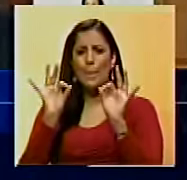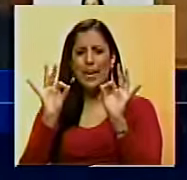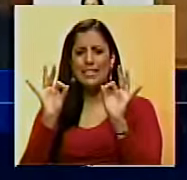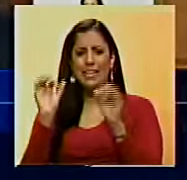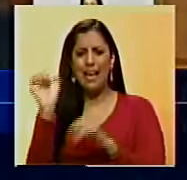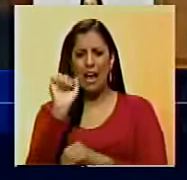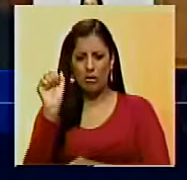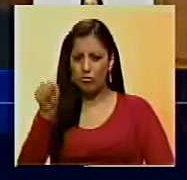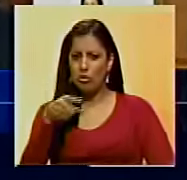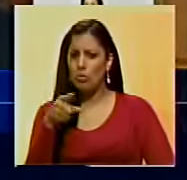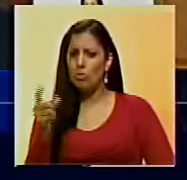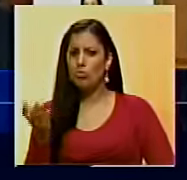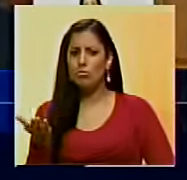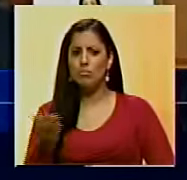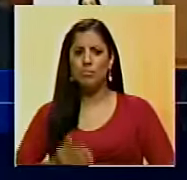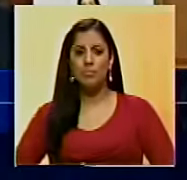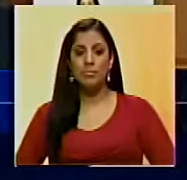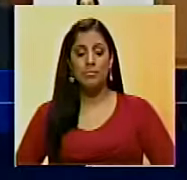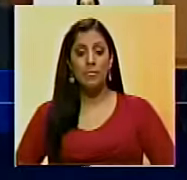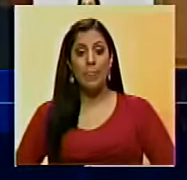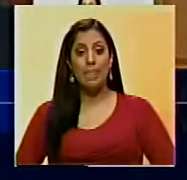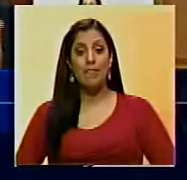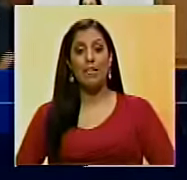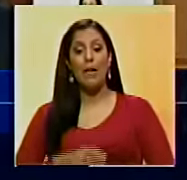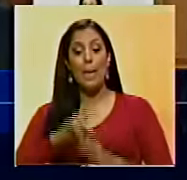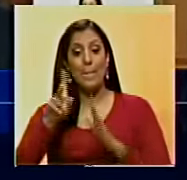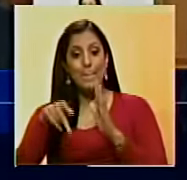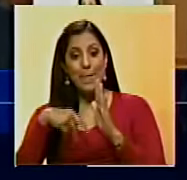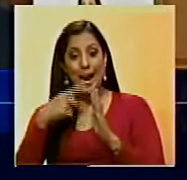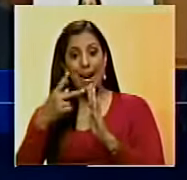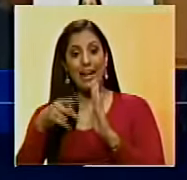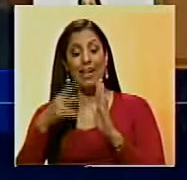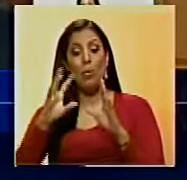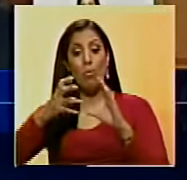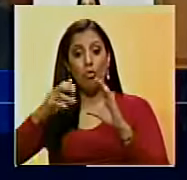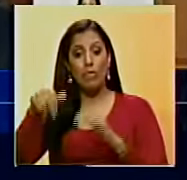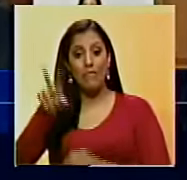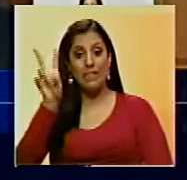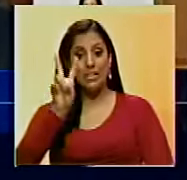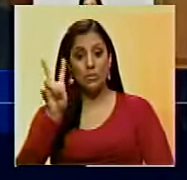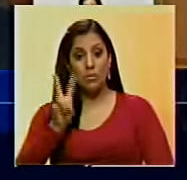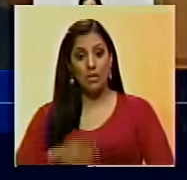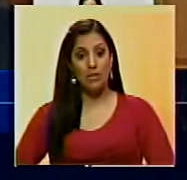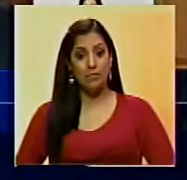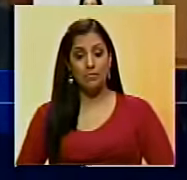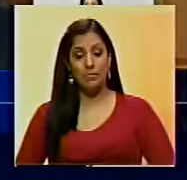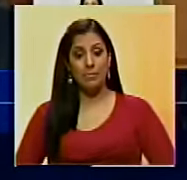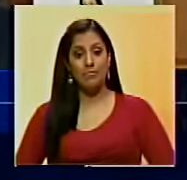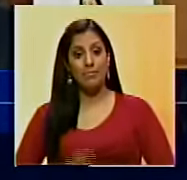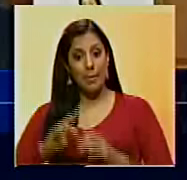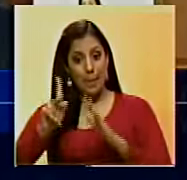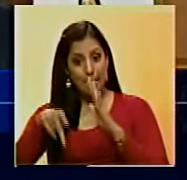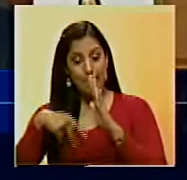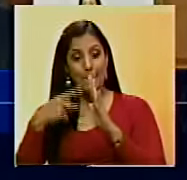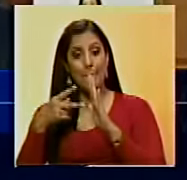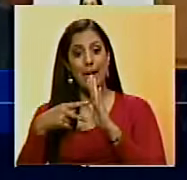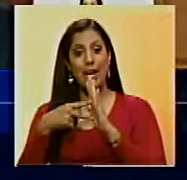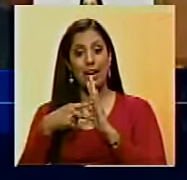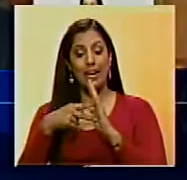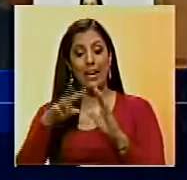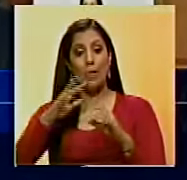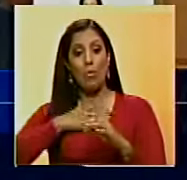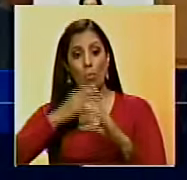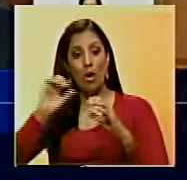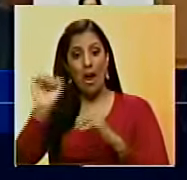¿Verdad? En el parque automotor venezolano, en el parque automotor